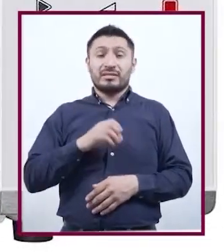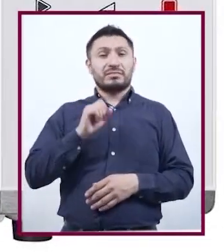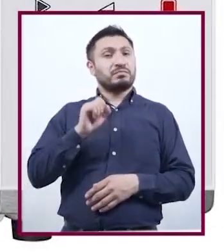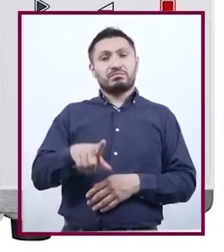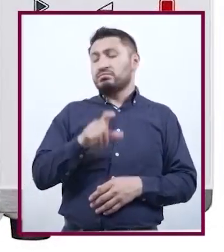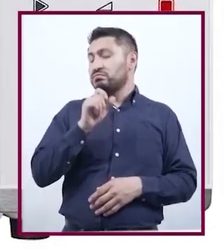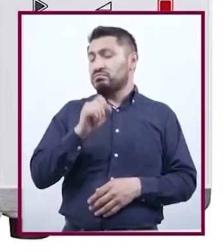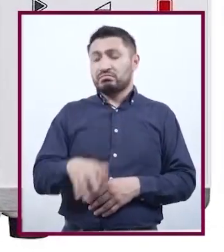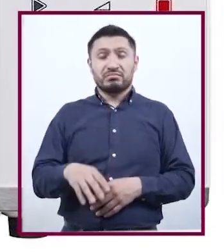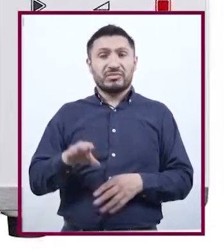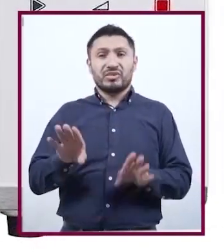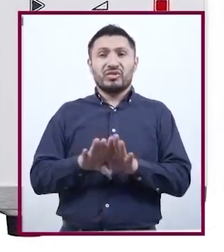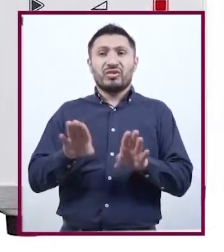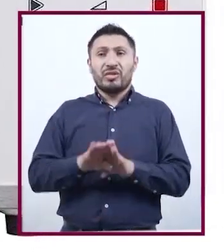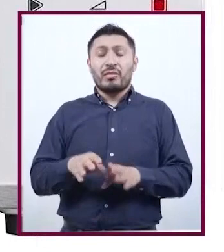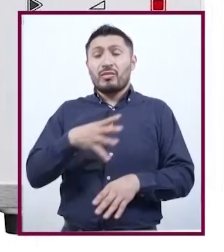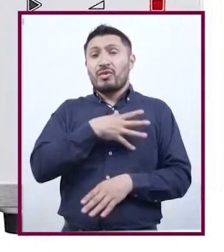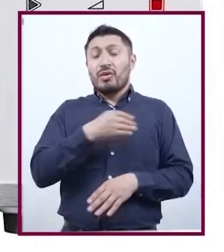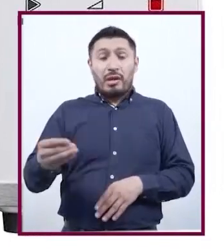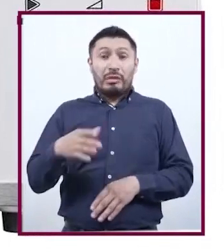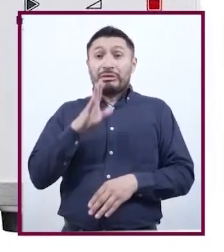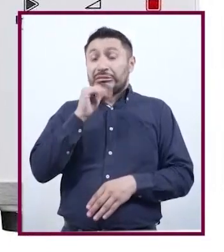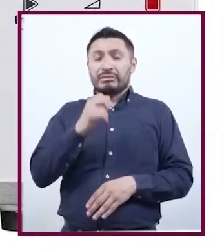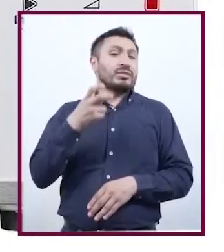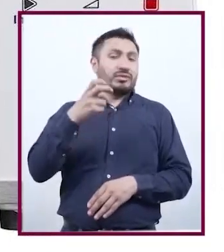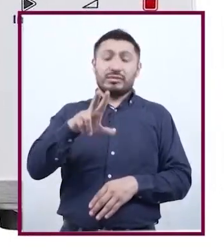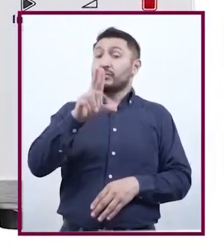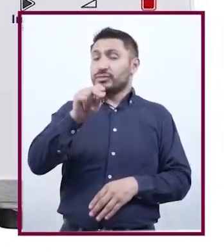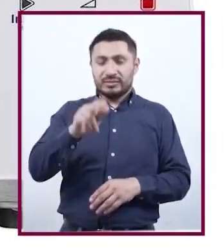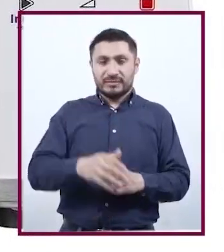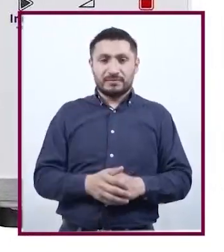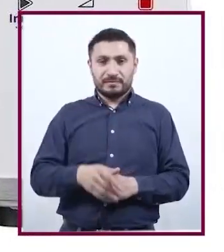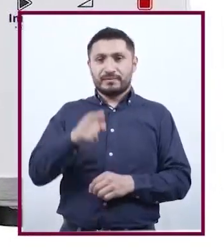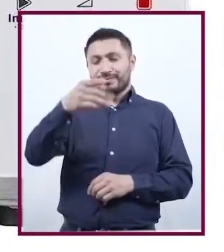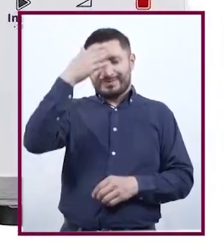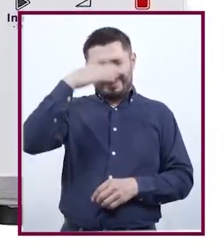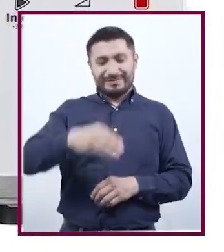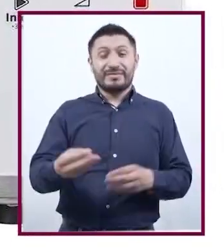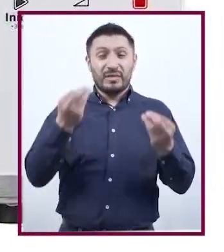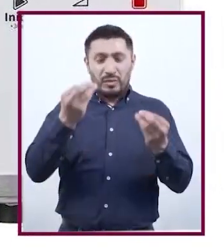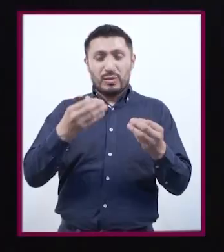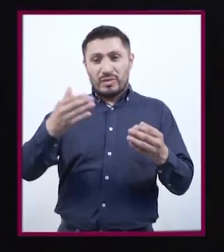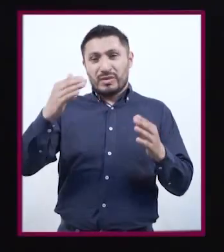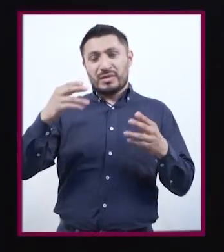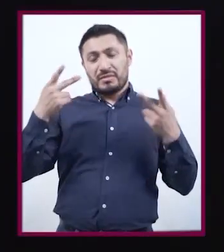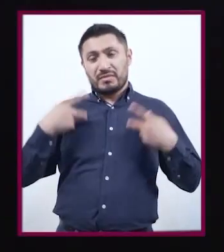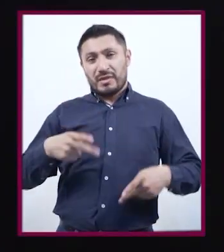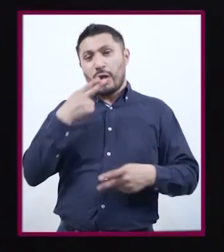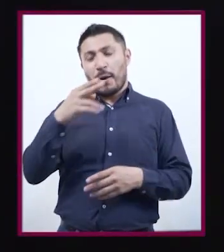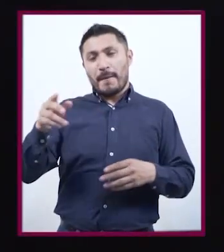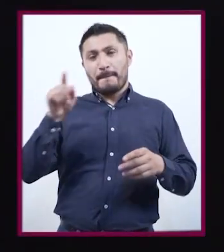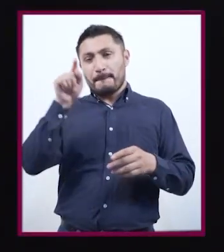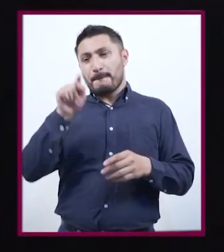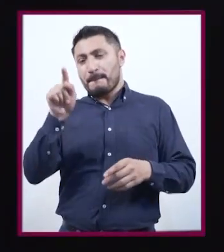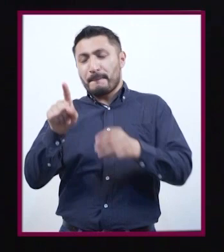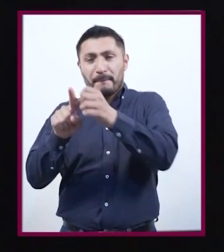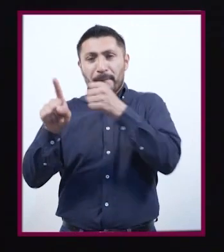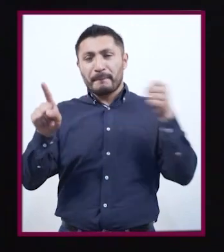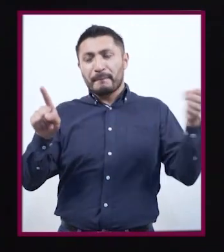radiaciones ni quedaría estéril por su uso. Como bien sabes, este invento está presente en muchos hogares. En el